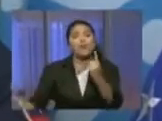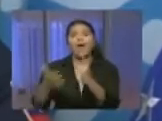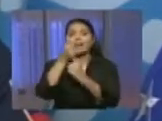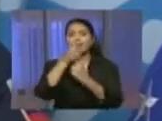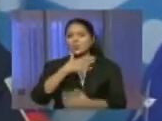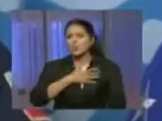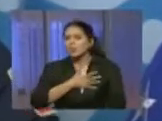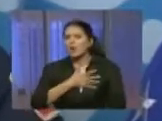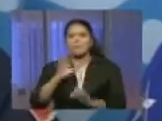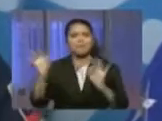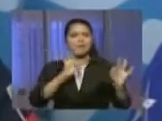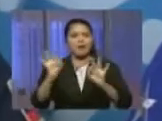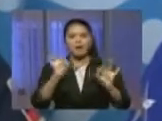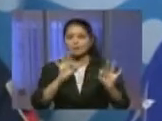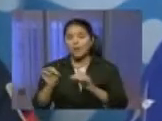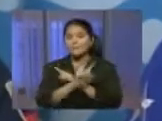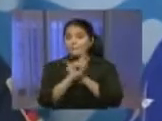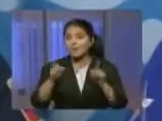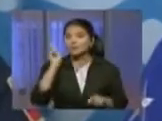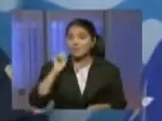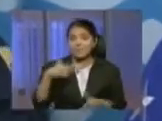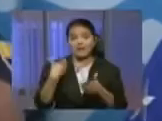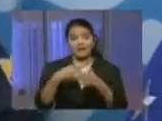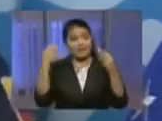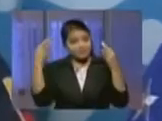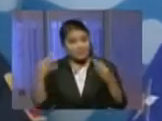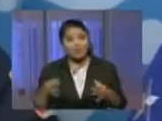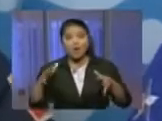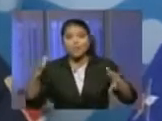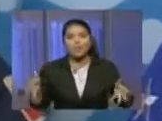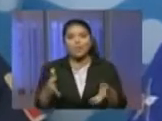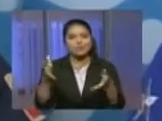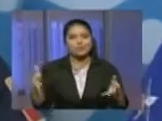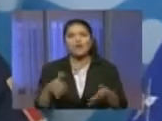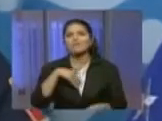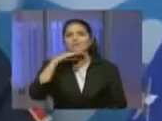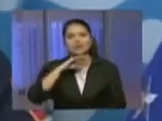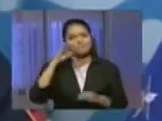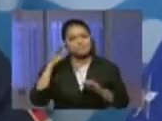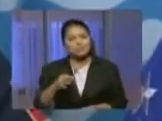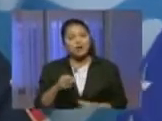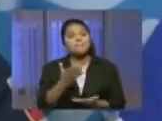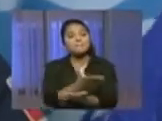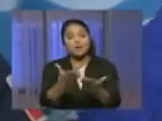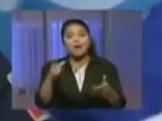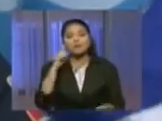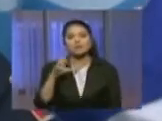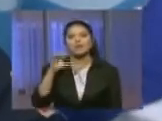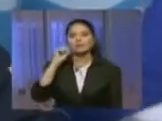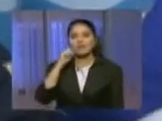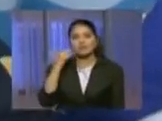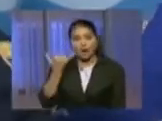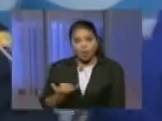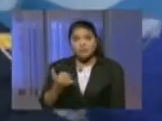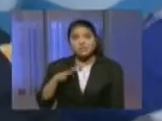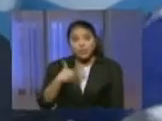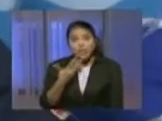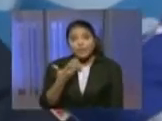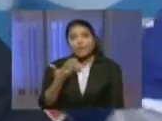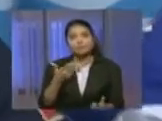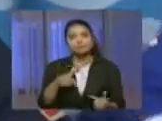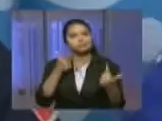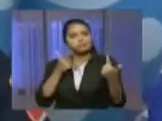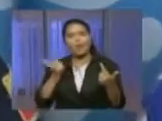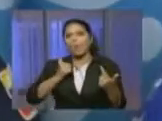óptimos de preparación pero también de garantizar la motivación suficiente para que ellos comprendan que hoy en día se pueden enfrentar a cualquier